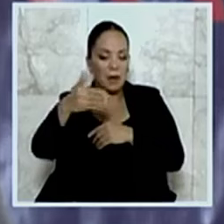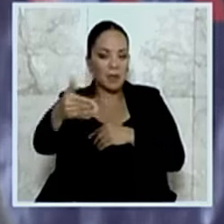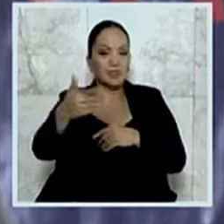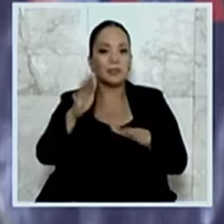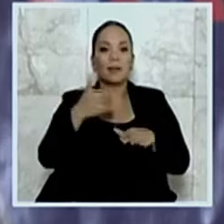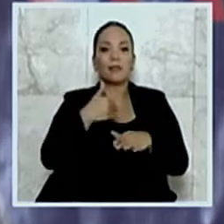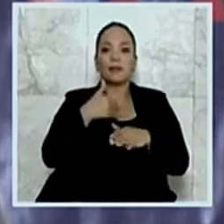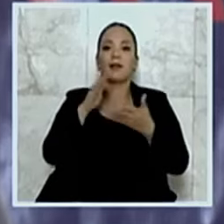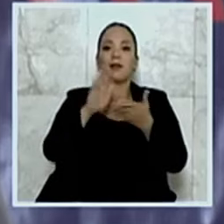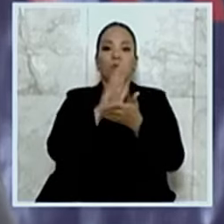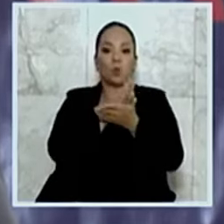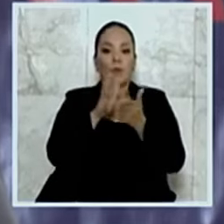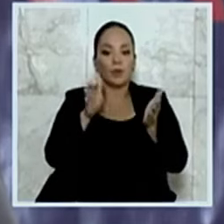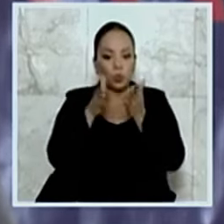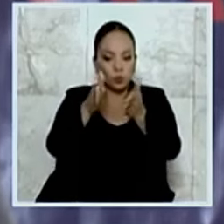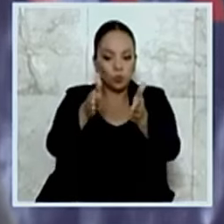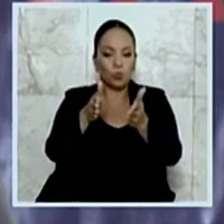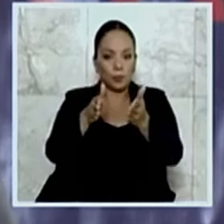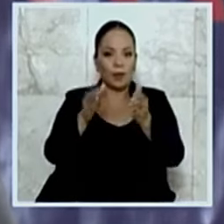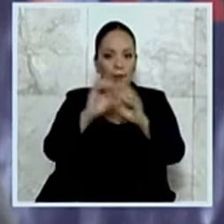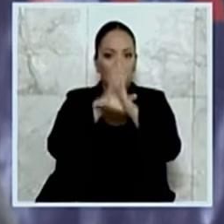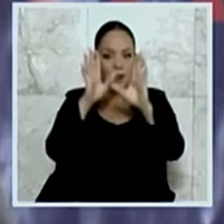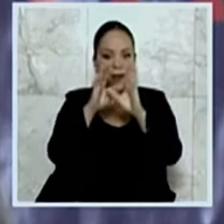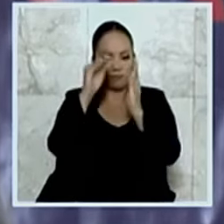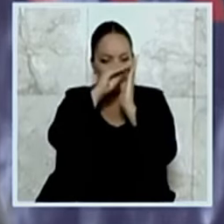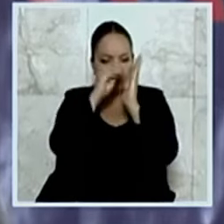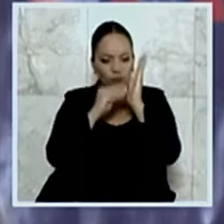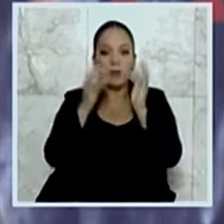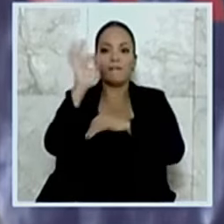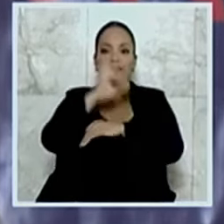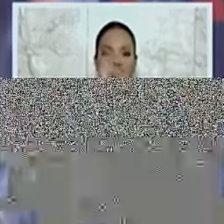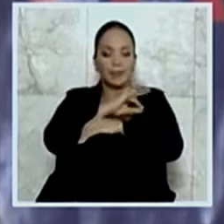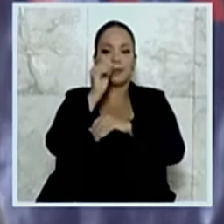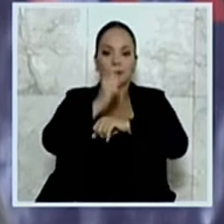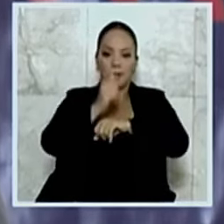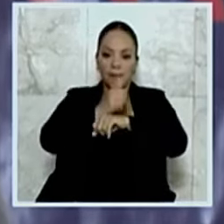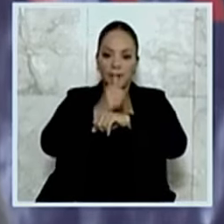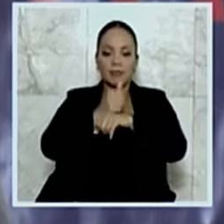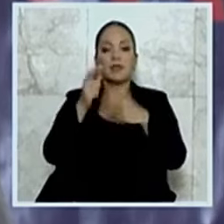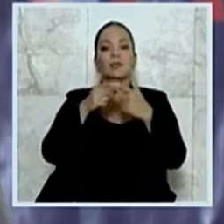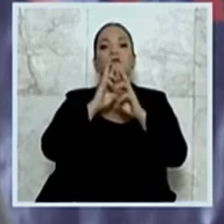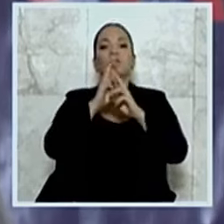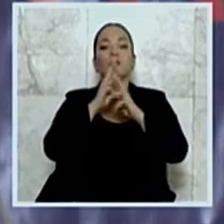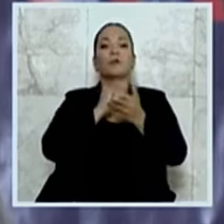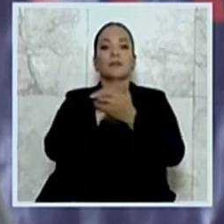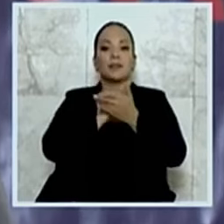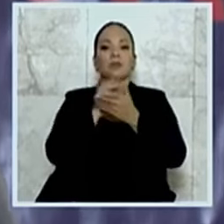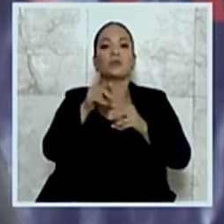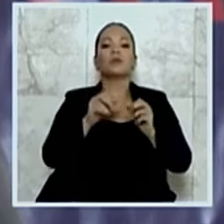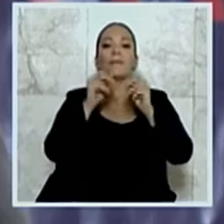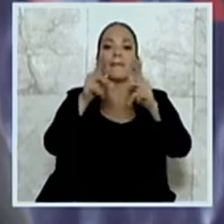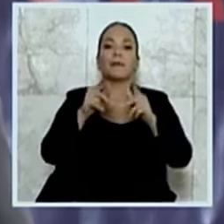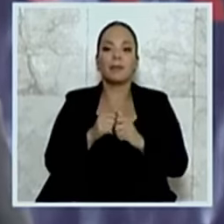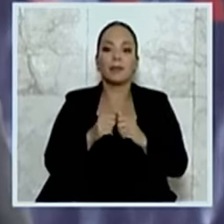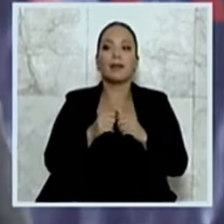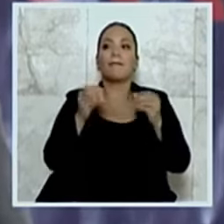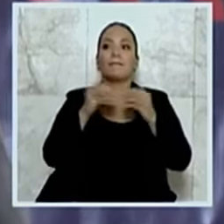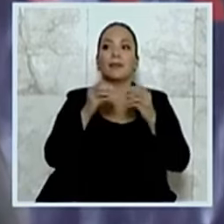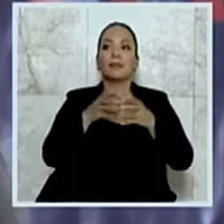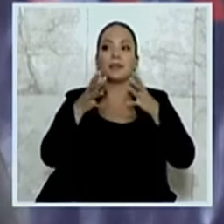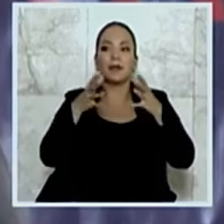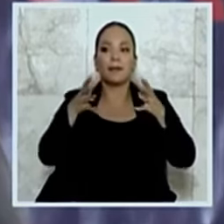quien hizo la consulta, perdón, don Óscar, ¿verdad? Sí, señor. Don Óscar, ya esperamos en estas semanas siguientes ya tener una